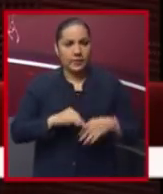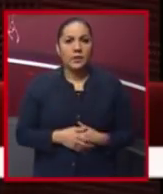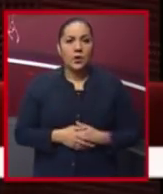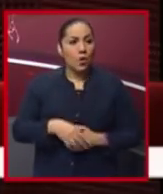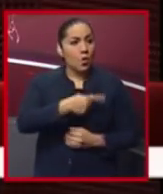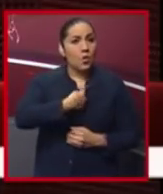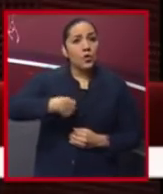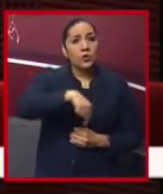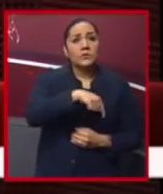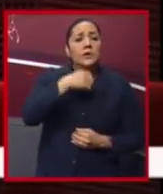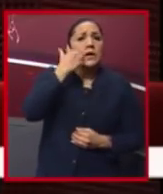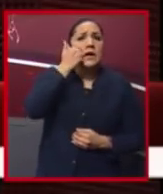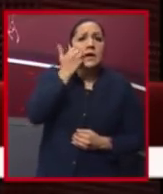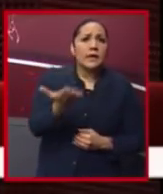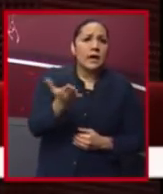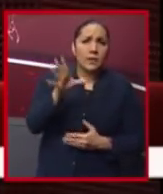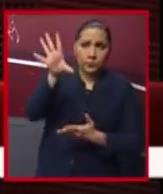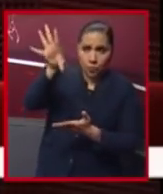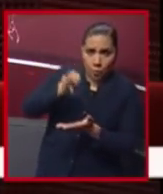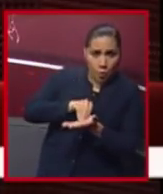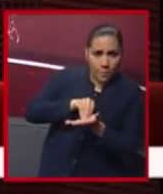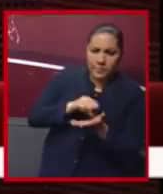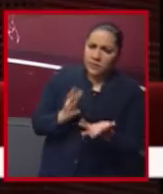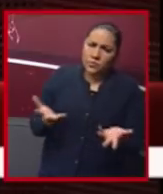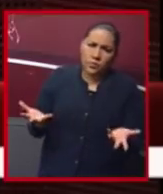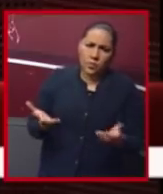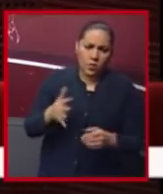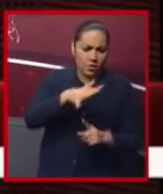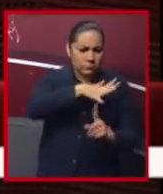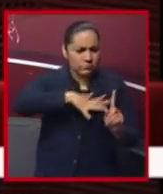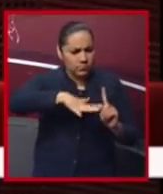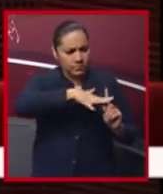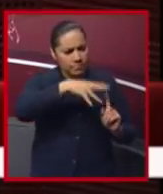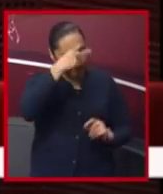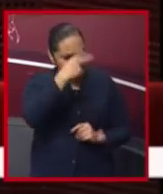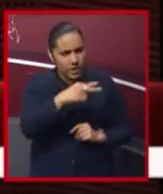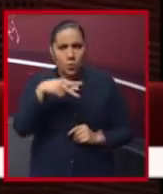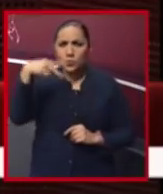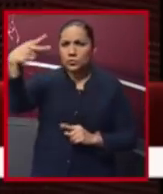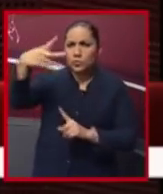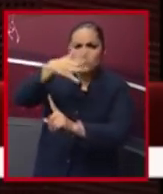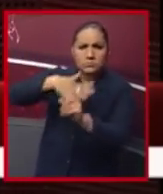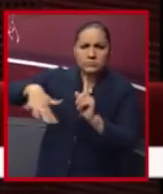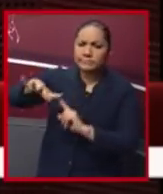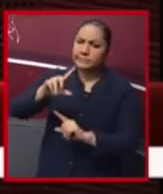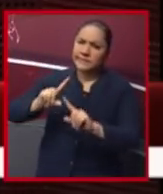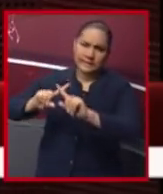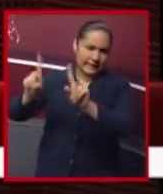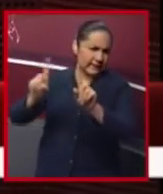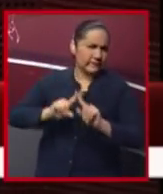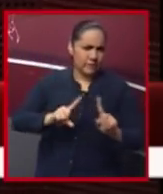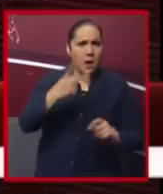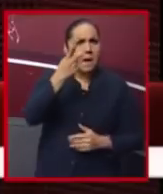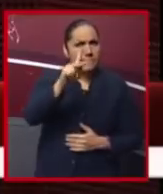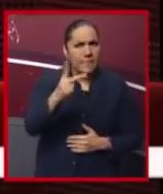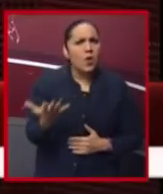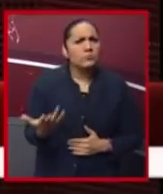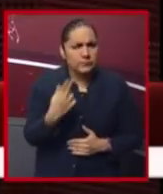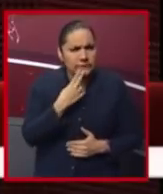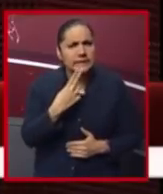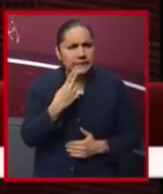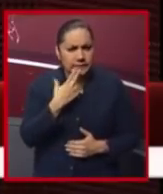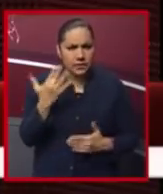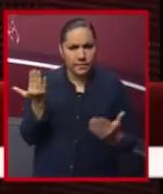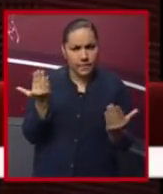hacer, son realidades muy distintas, pero siempre la comparación y los contrastes nos ayuda